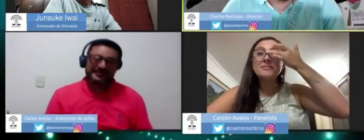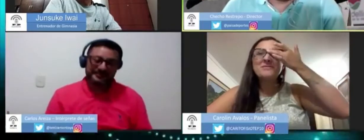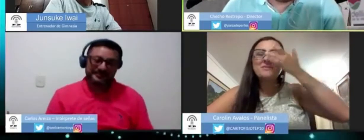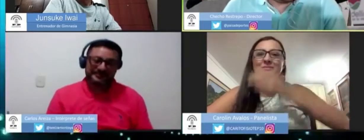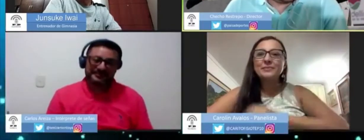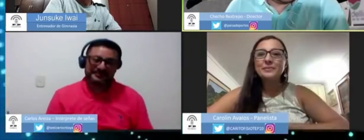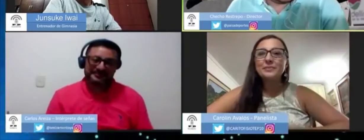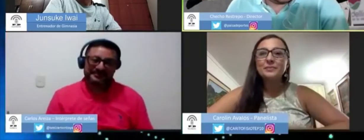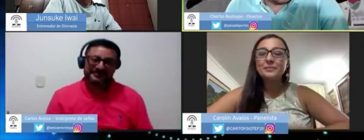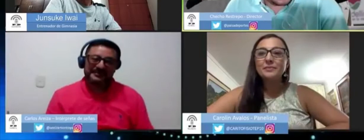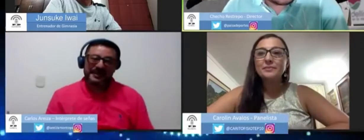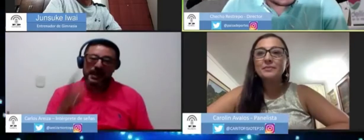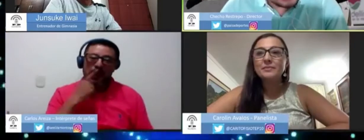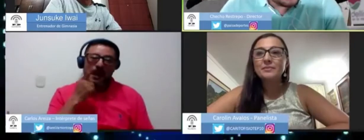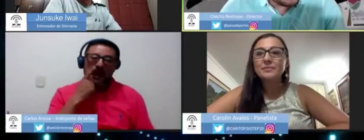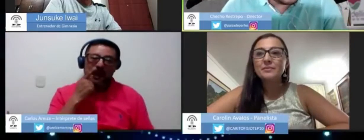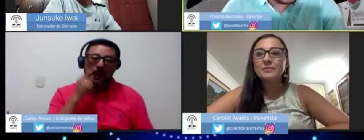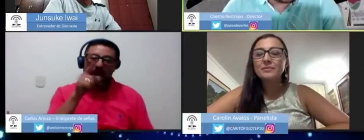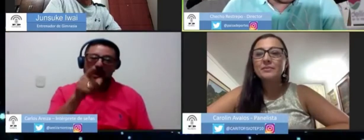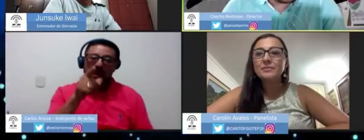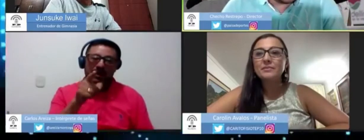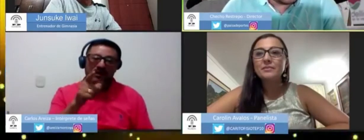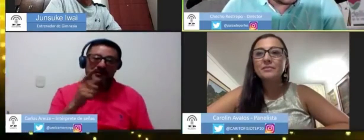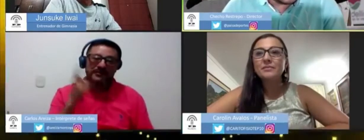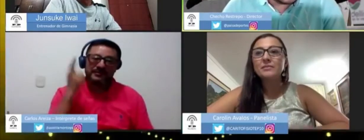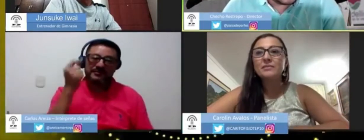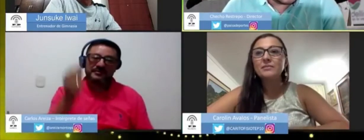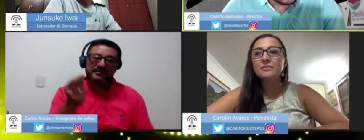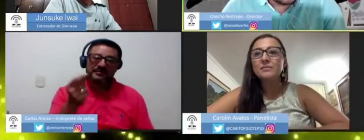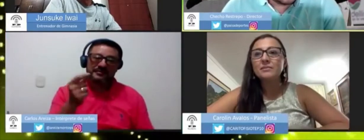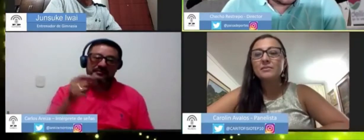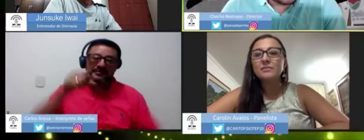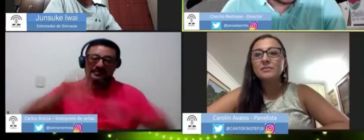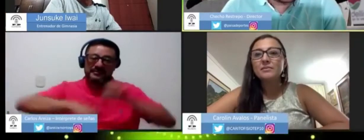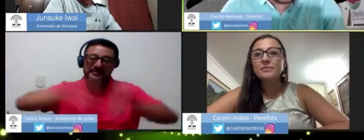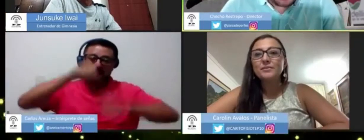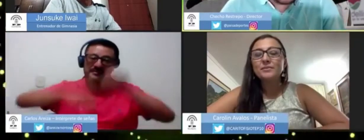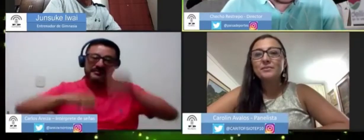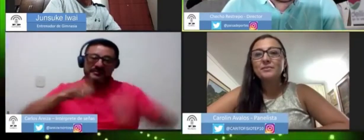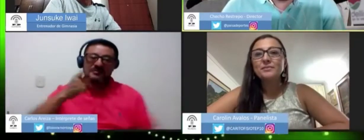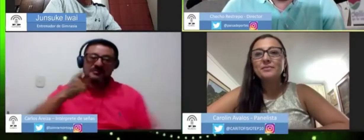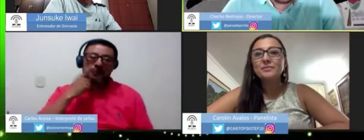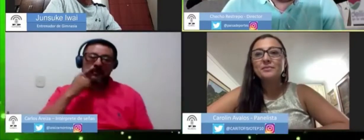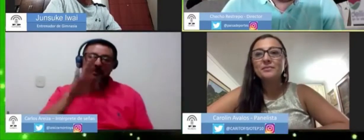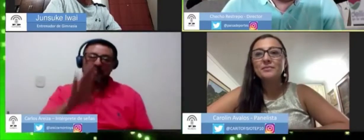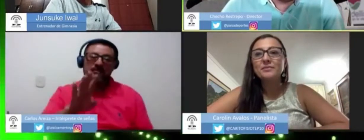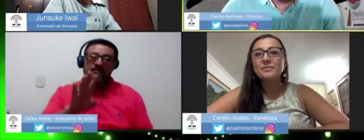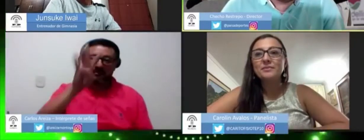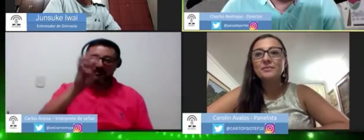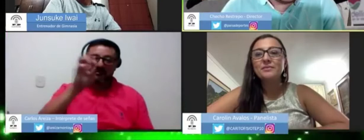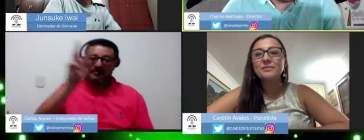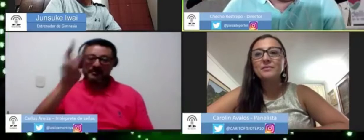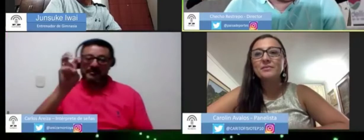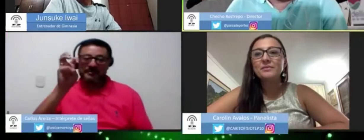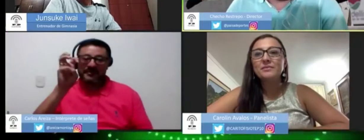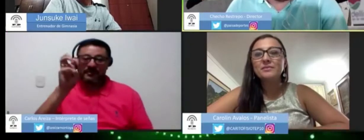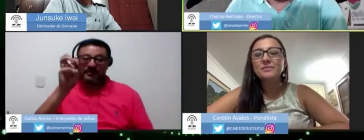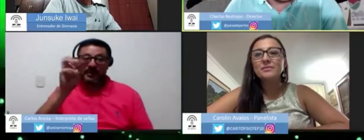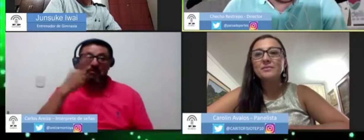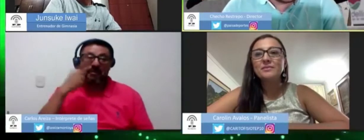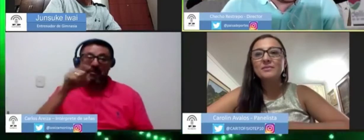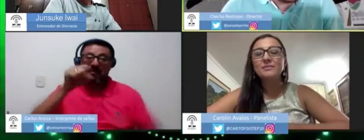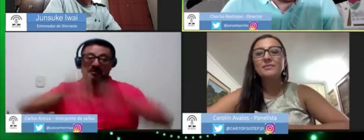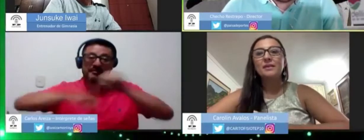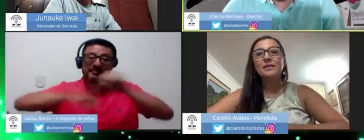fue muy longevo, hasta los 98 años montó en bicicleta. ¿Usted todavía también le heredó eso de